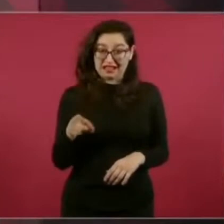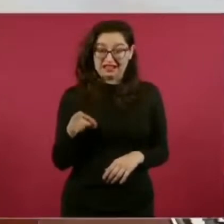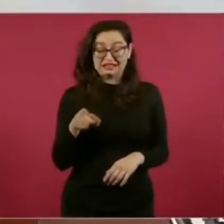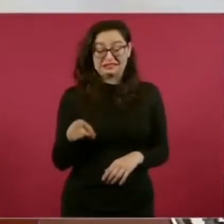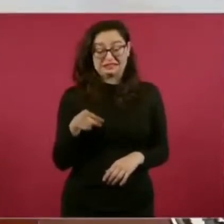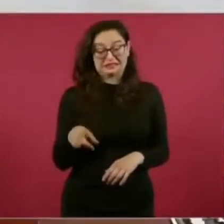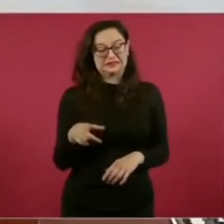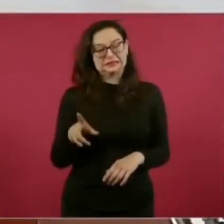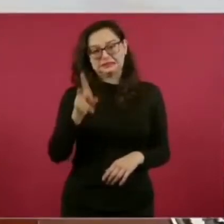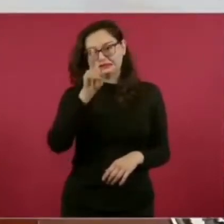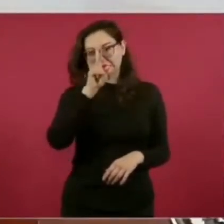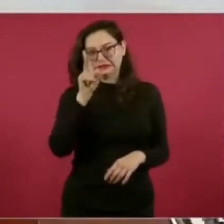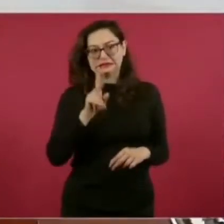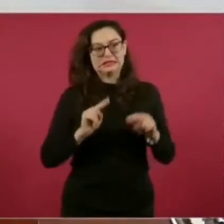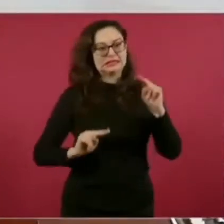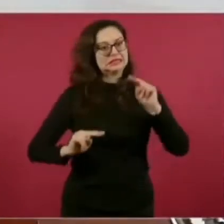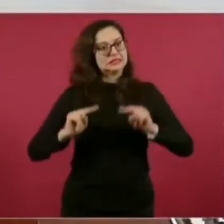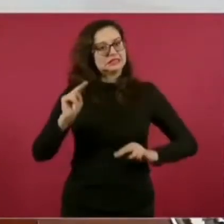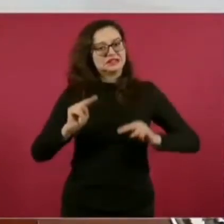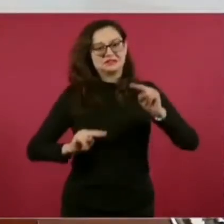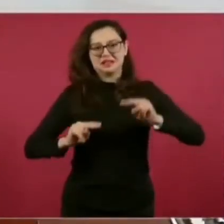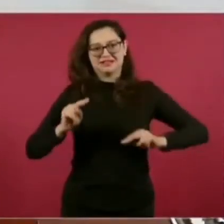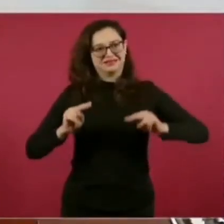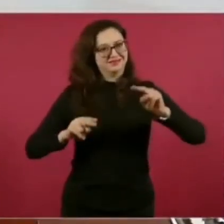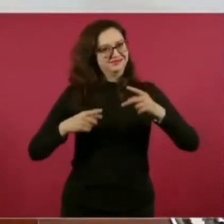O sea, hay niveles.